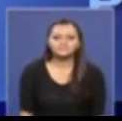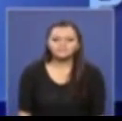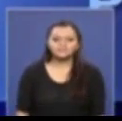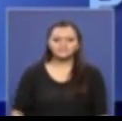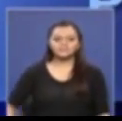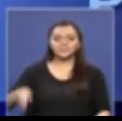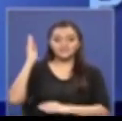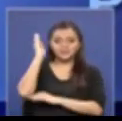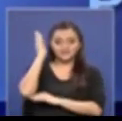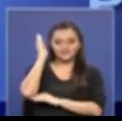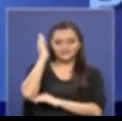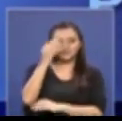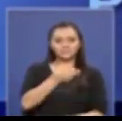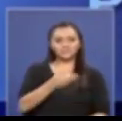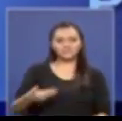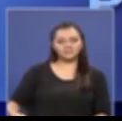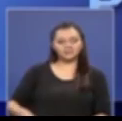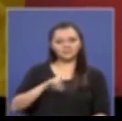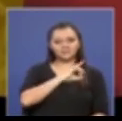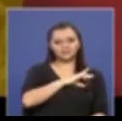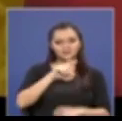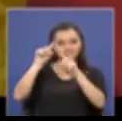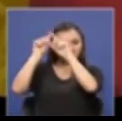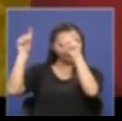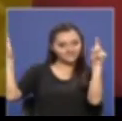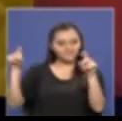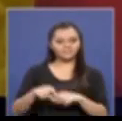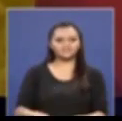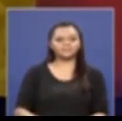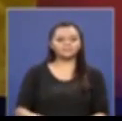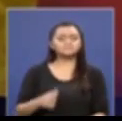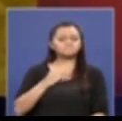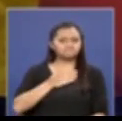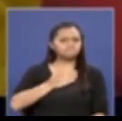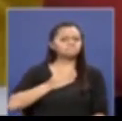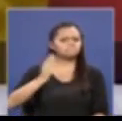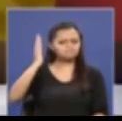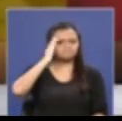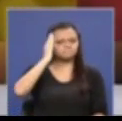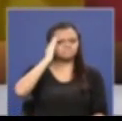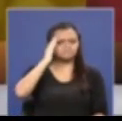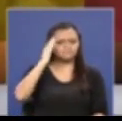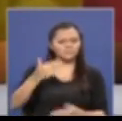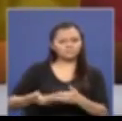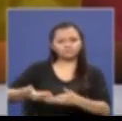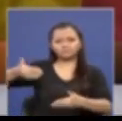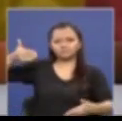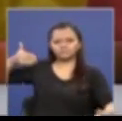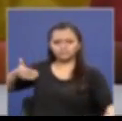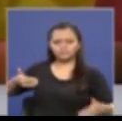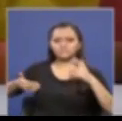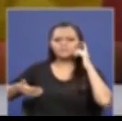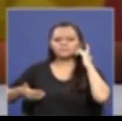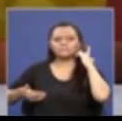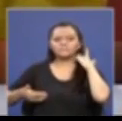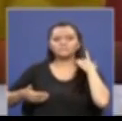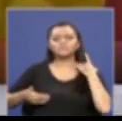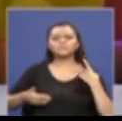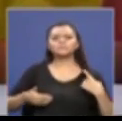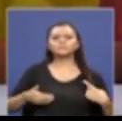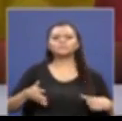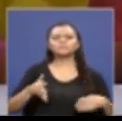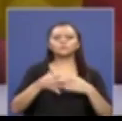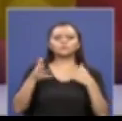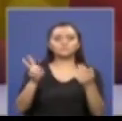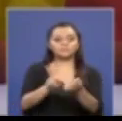Michelle Bachelet, presidenta de Chile. Sabemos muy bien, de larga data, la gran tradición